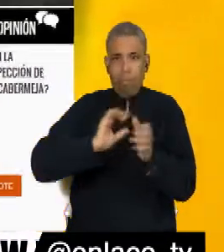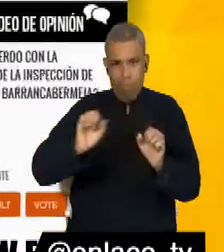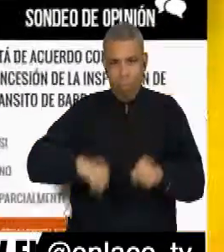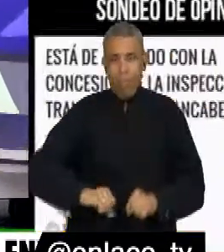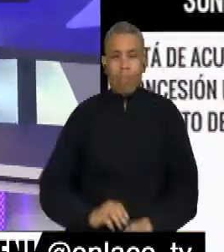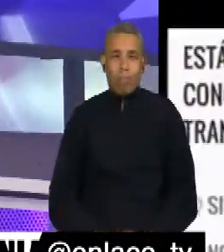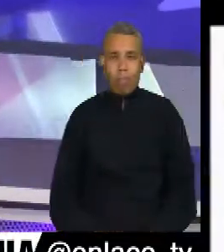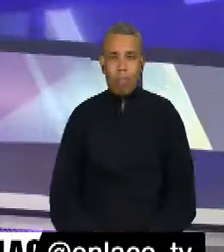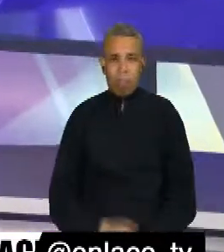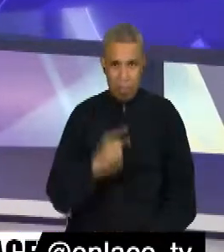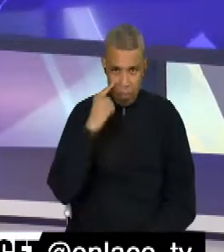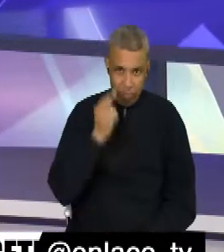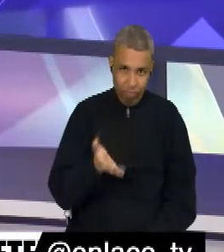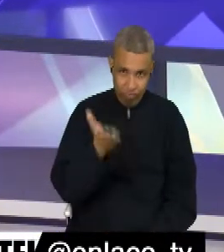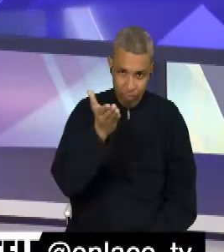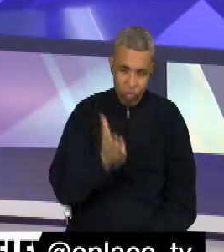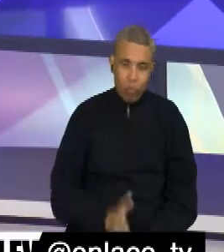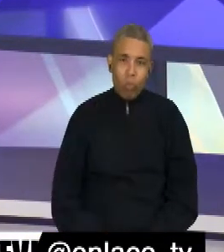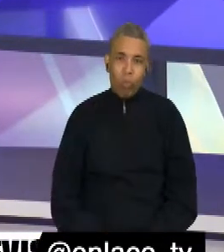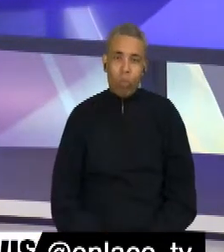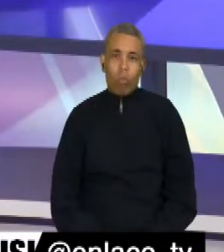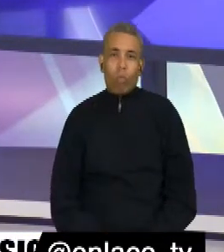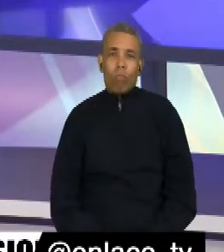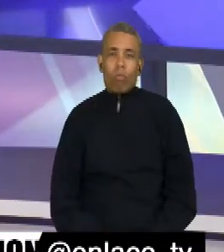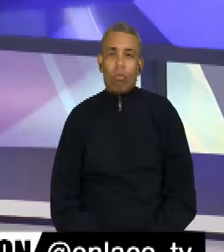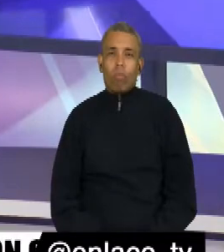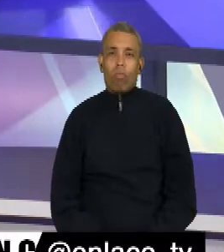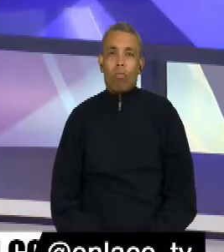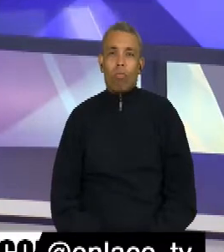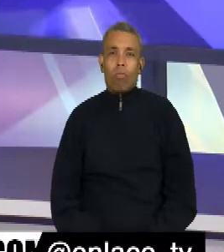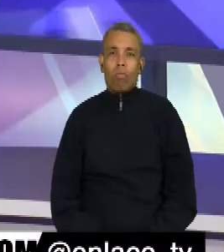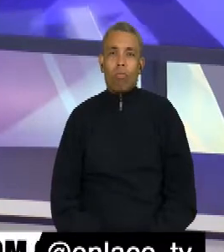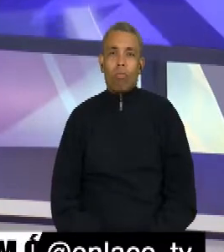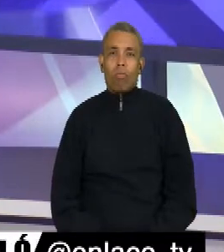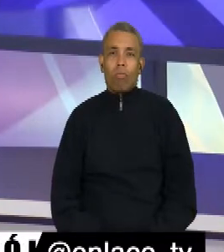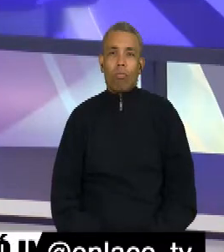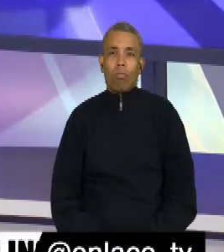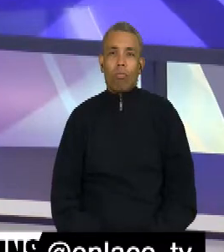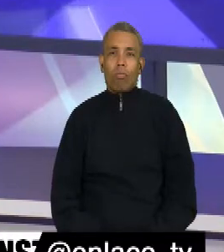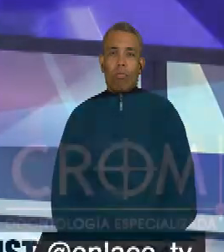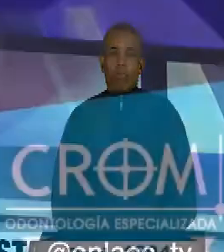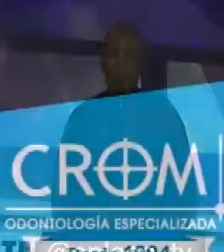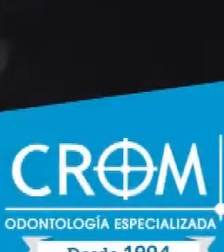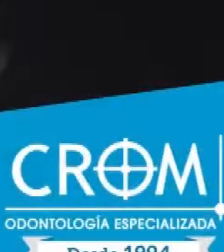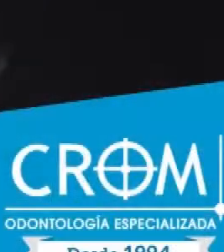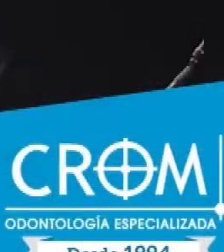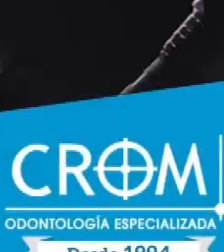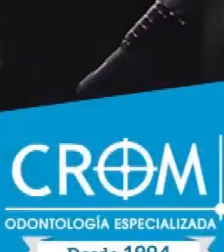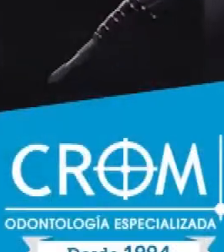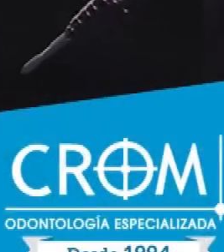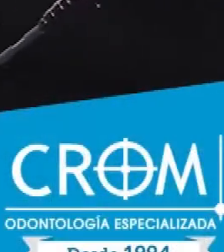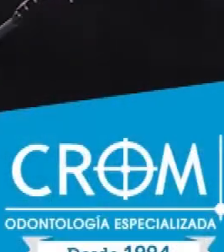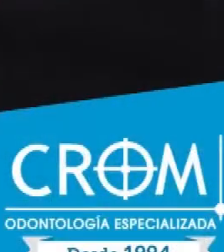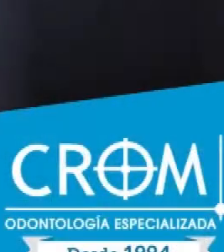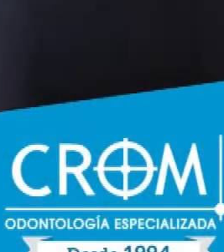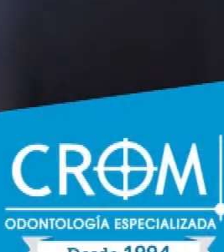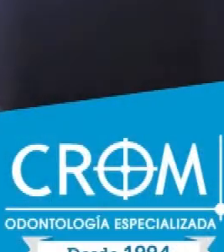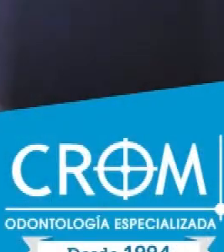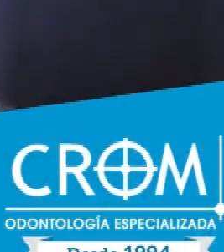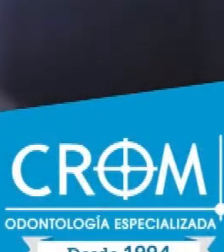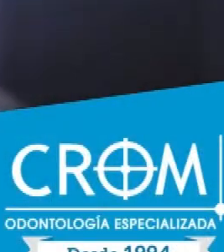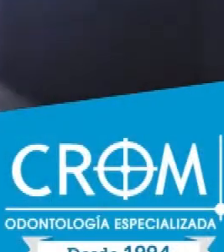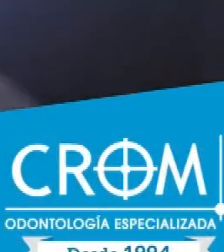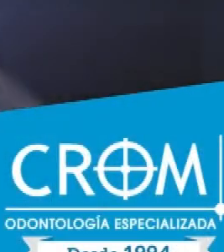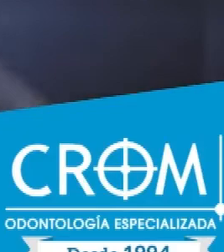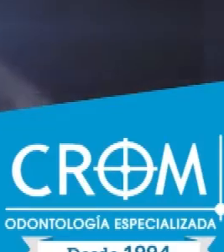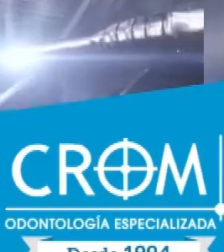encontrar ahí en nuestra página web. Invisalign, ortodoncia invisible, resultados muy visibles, luzca su sonrisa,